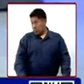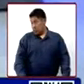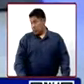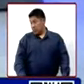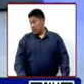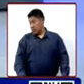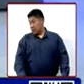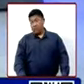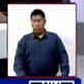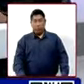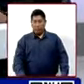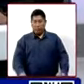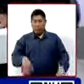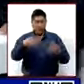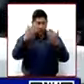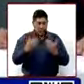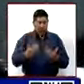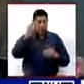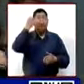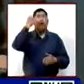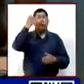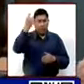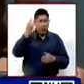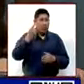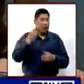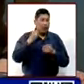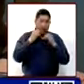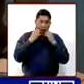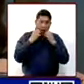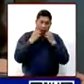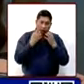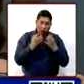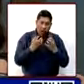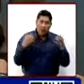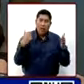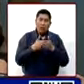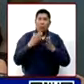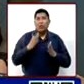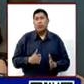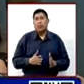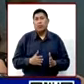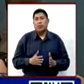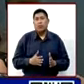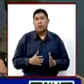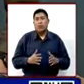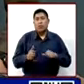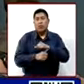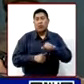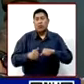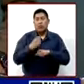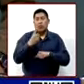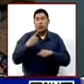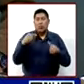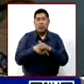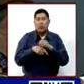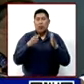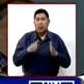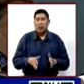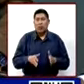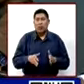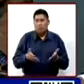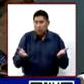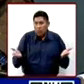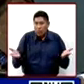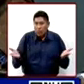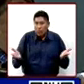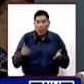¿Qué historia? Ahora, ¿sabes qué? Ahora entiendo el no solo asombro, el horror de los vecinos. Han estado conviviendo con un asesino, una psicópata